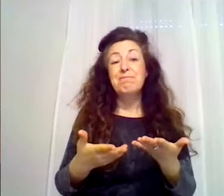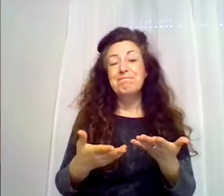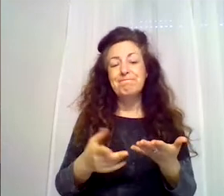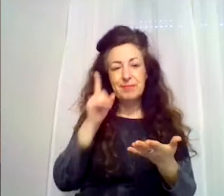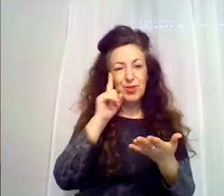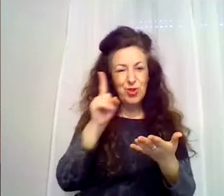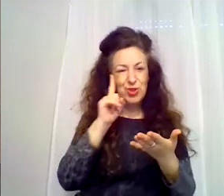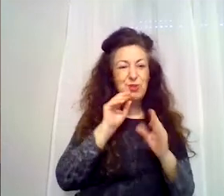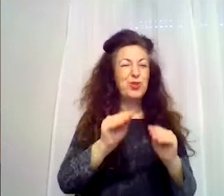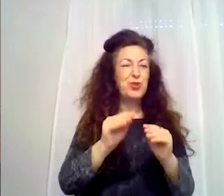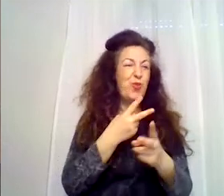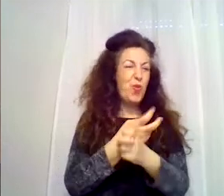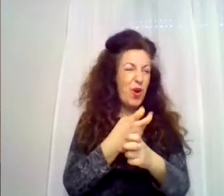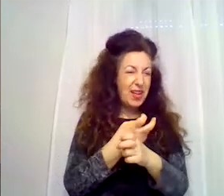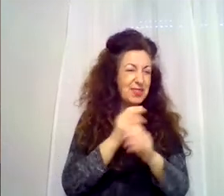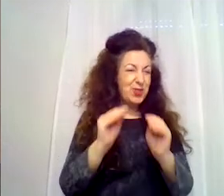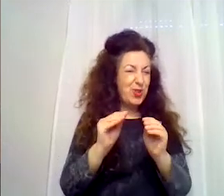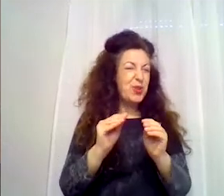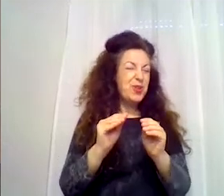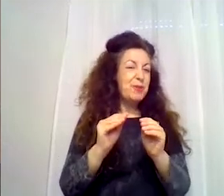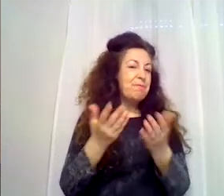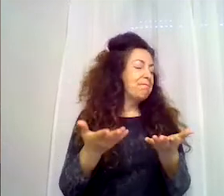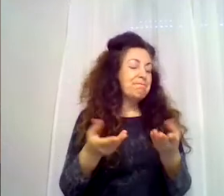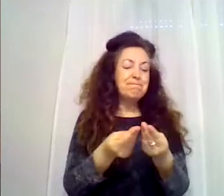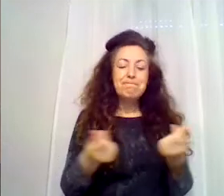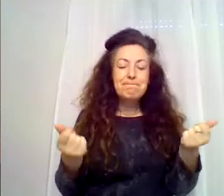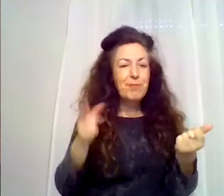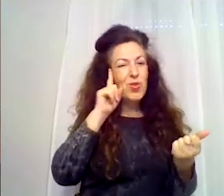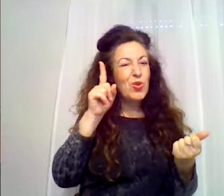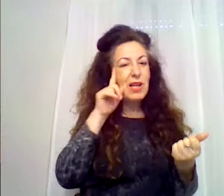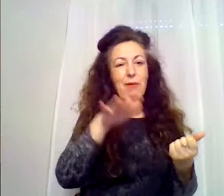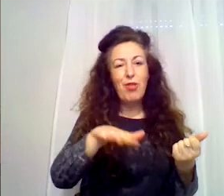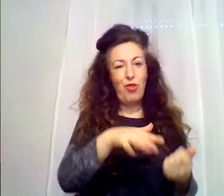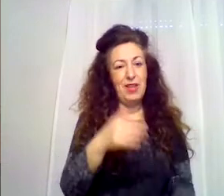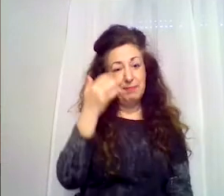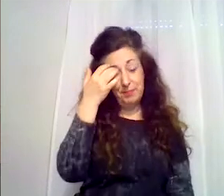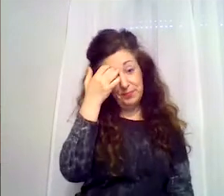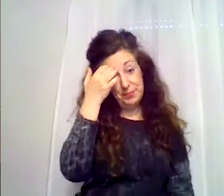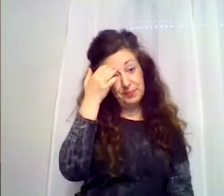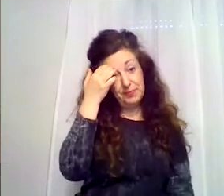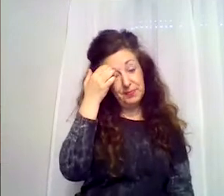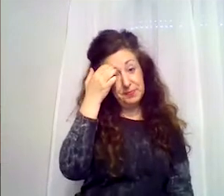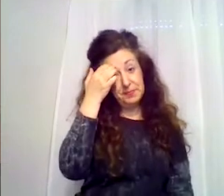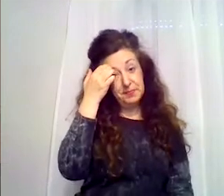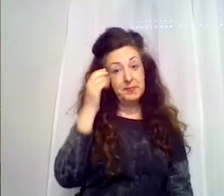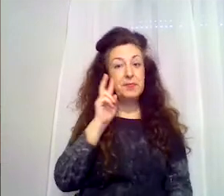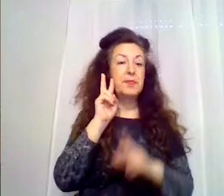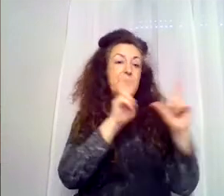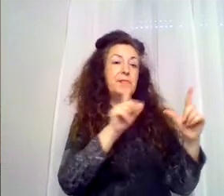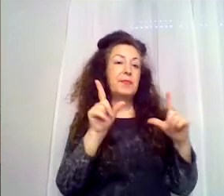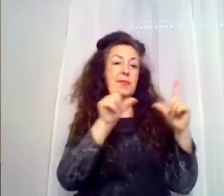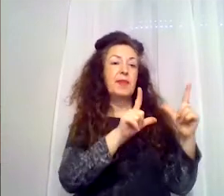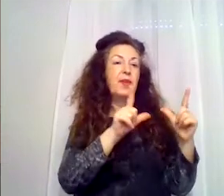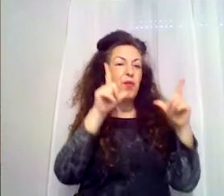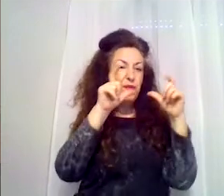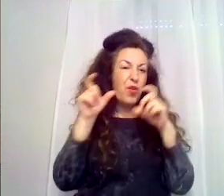Bueno, pues sabemos que Marlowe es enterrado en la iglesia de San Nicolás, muy cerquita de